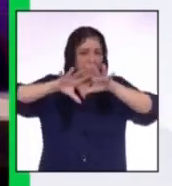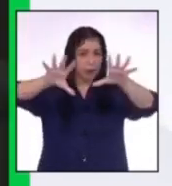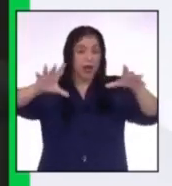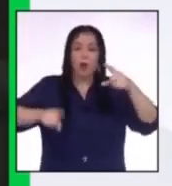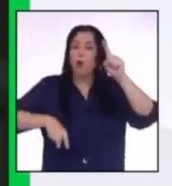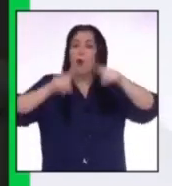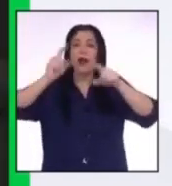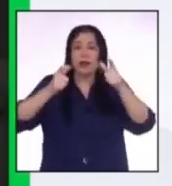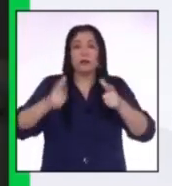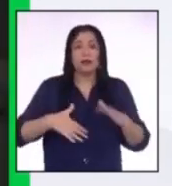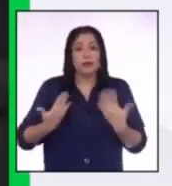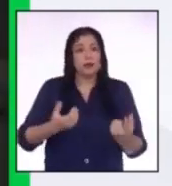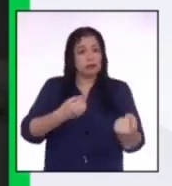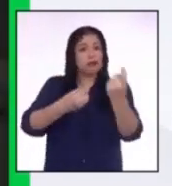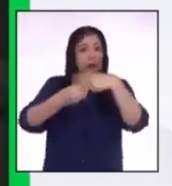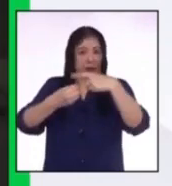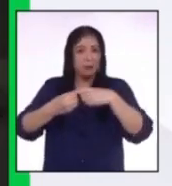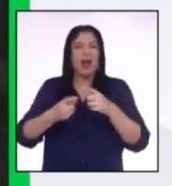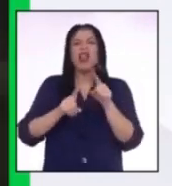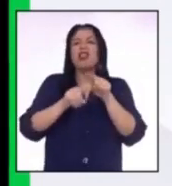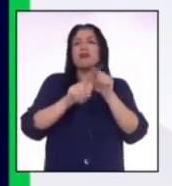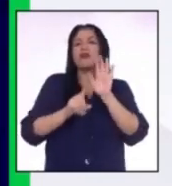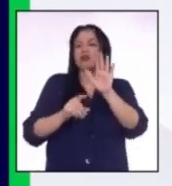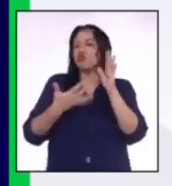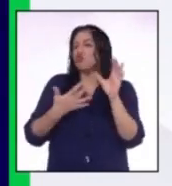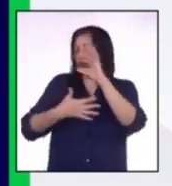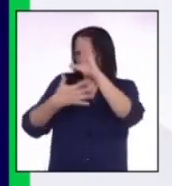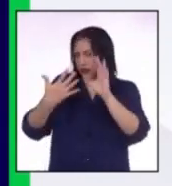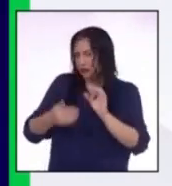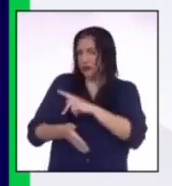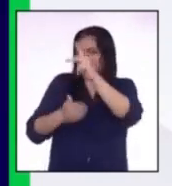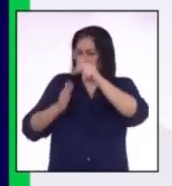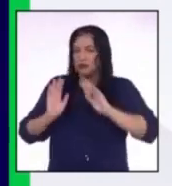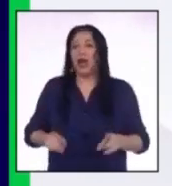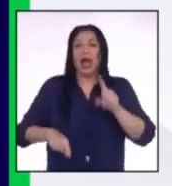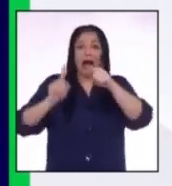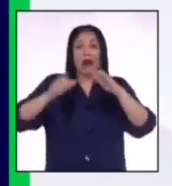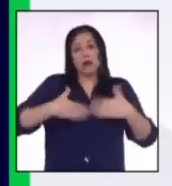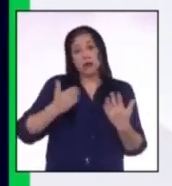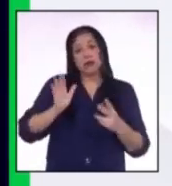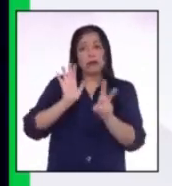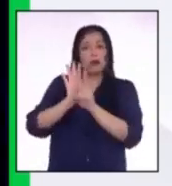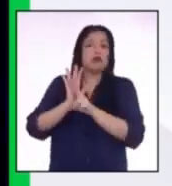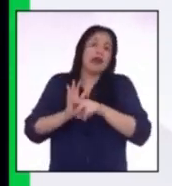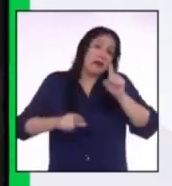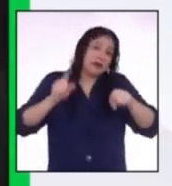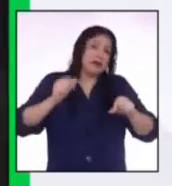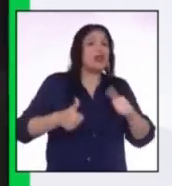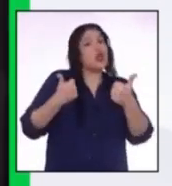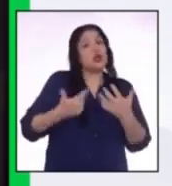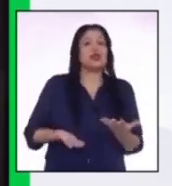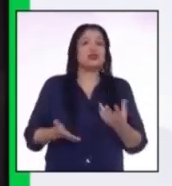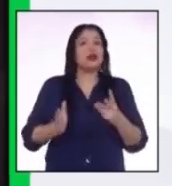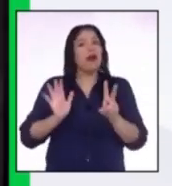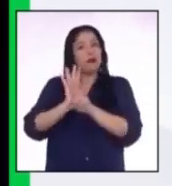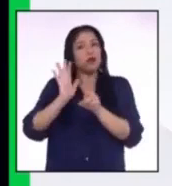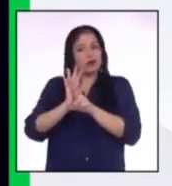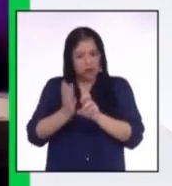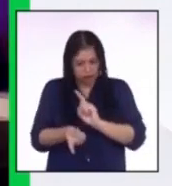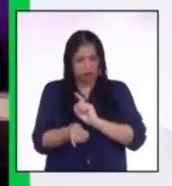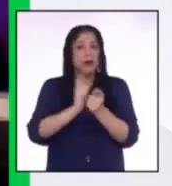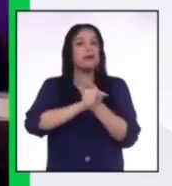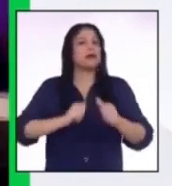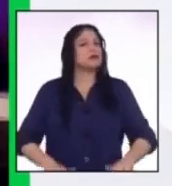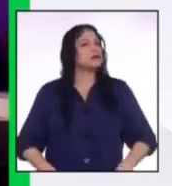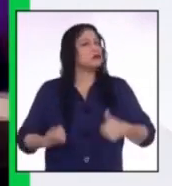puede involucrar dependiendo del perfil que tienda algunas personas pueden ser voluntarias ocasionales y otras personas dicen cambiar por completo su